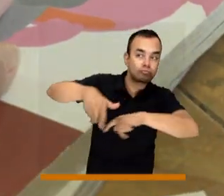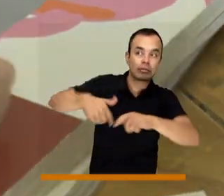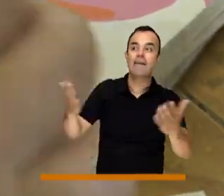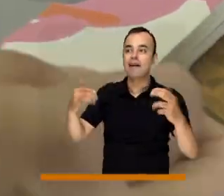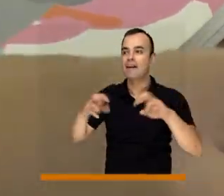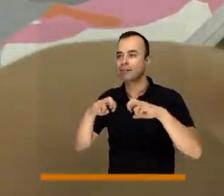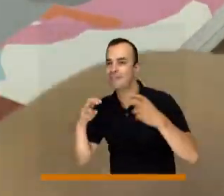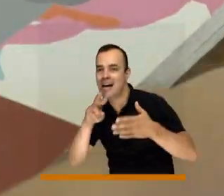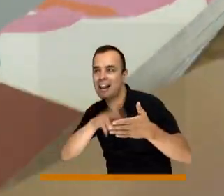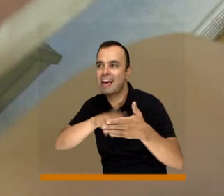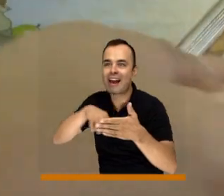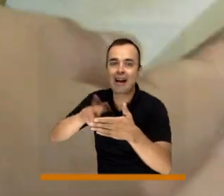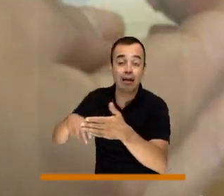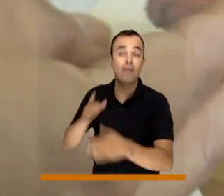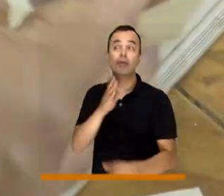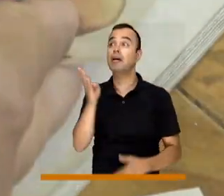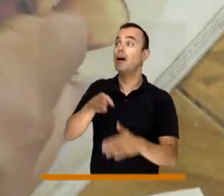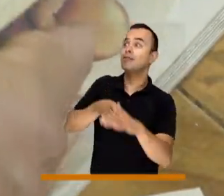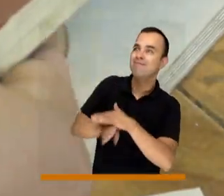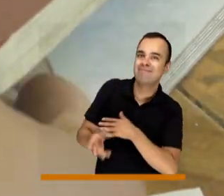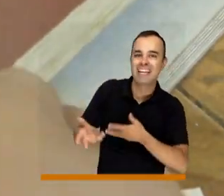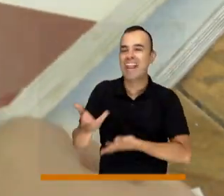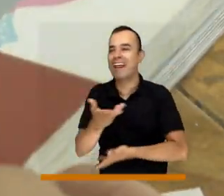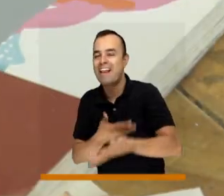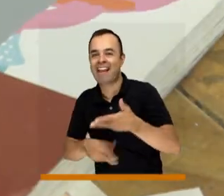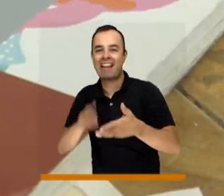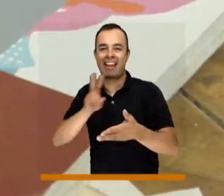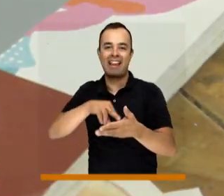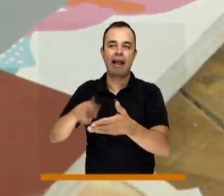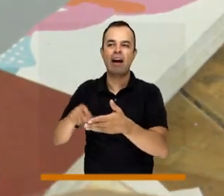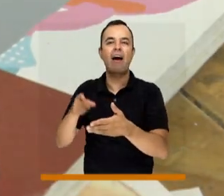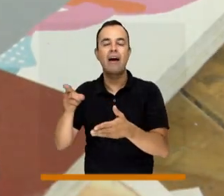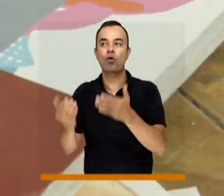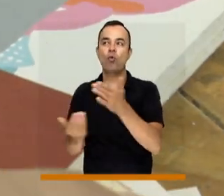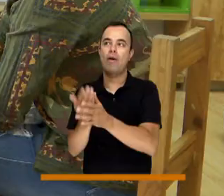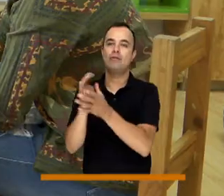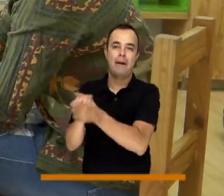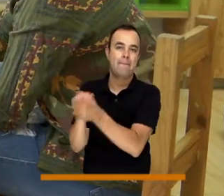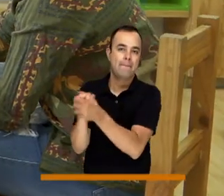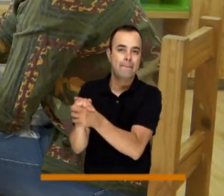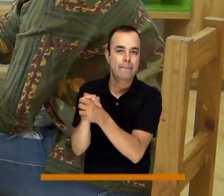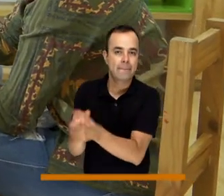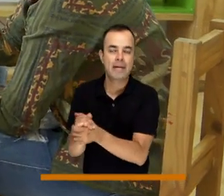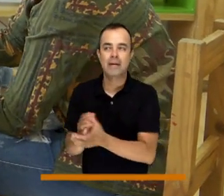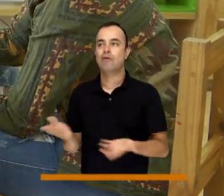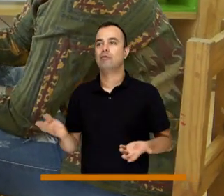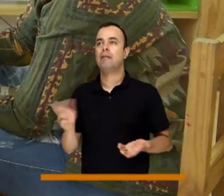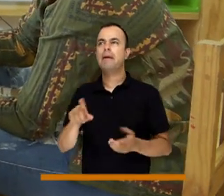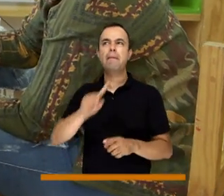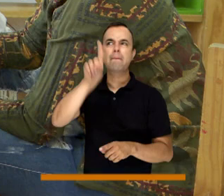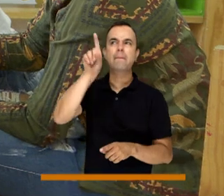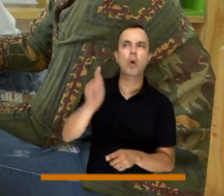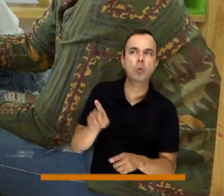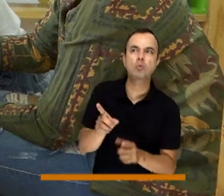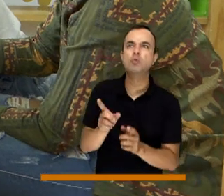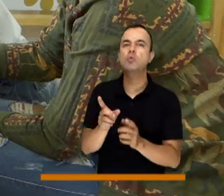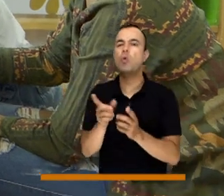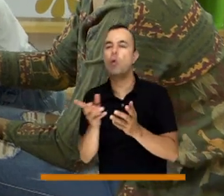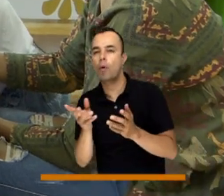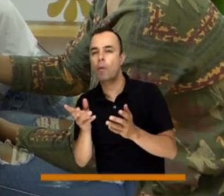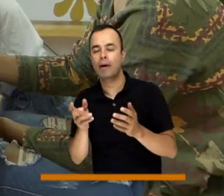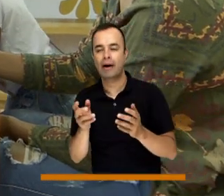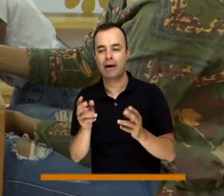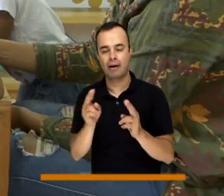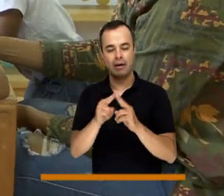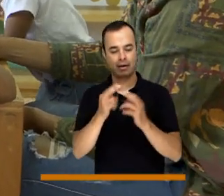gran confianza en el espacio de la biblioteca, porque es el espacio de hacer amigos, el espacio a resolver preguntas, a